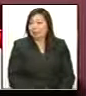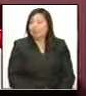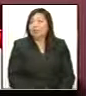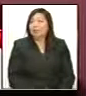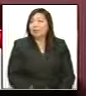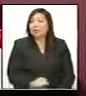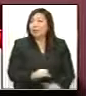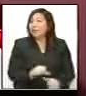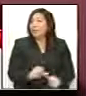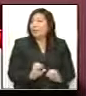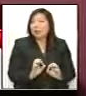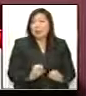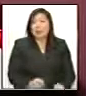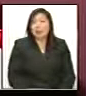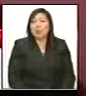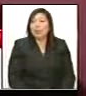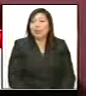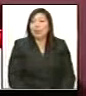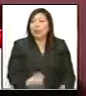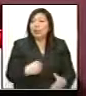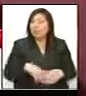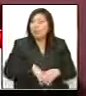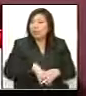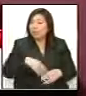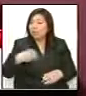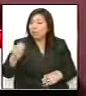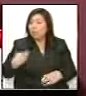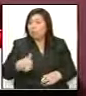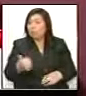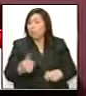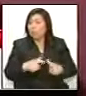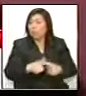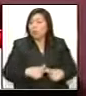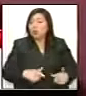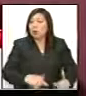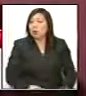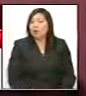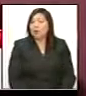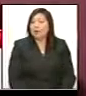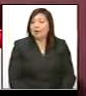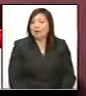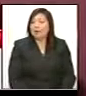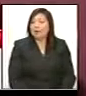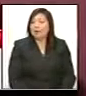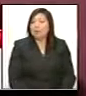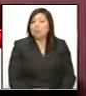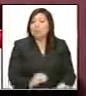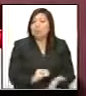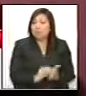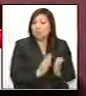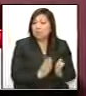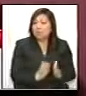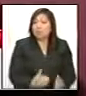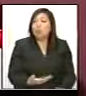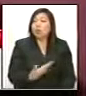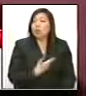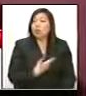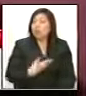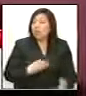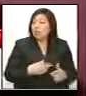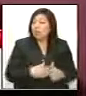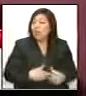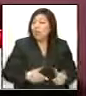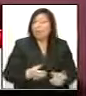círculo vicioso, entonces tenemos que sacarlos a otros lugares, ¿no? Mayor coordinación con gobiernos